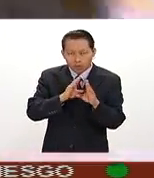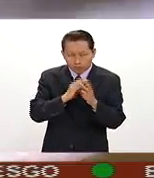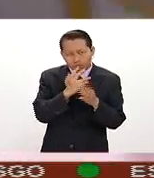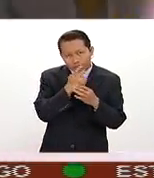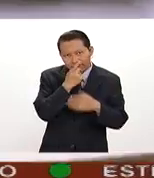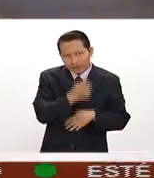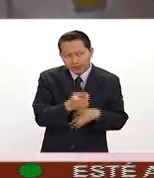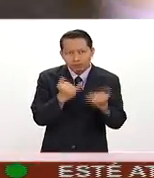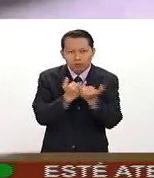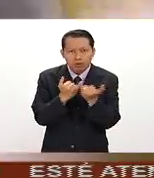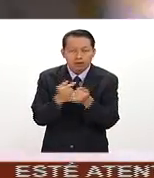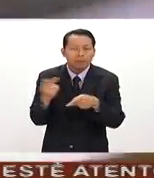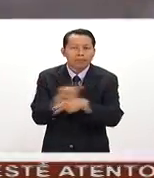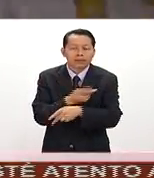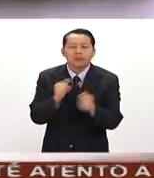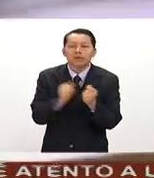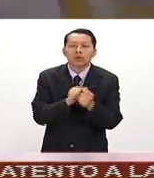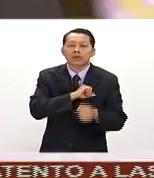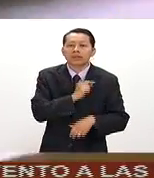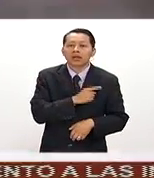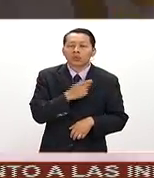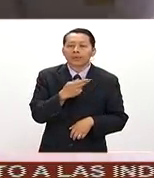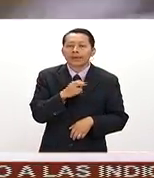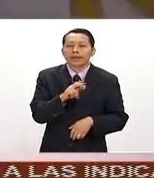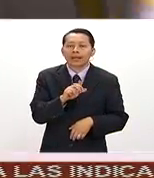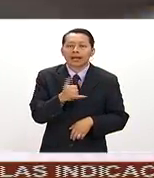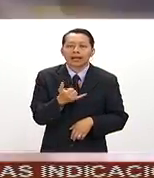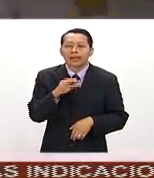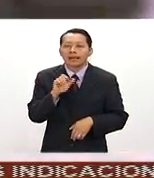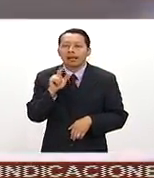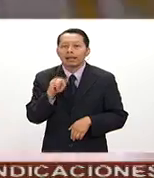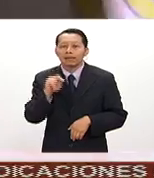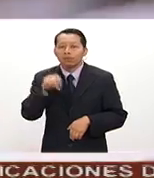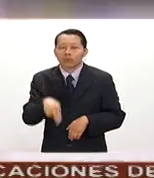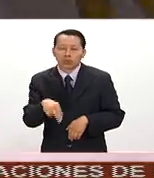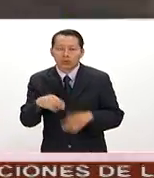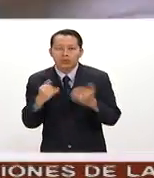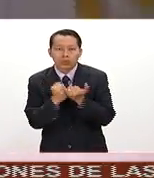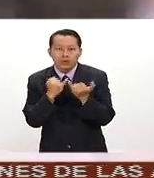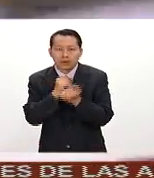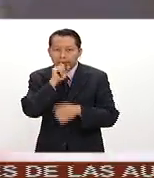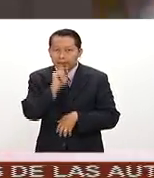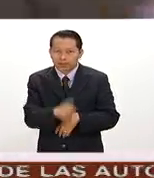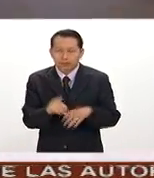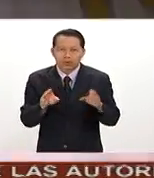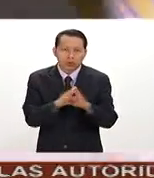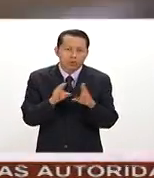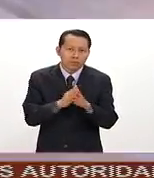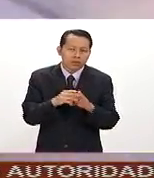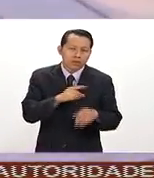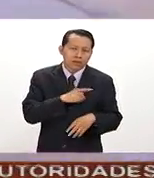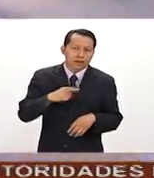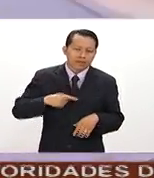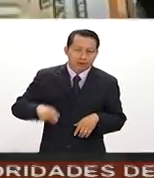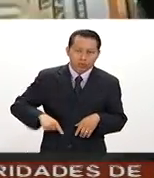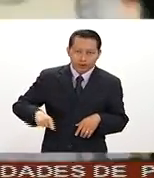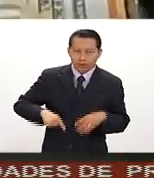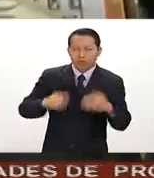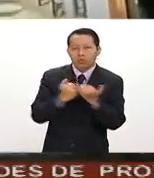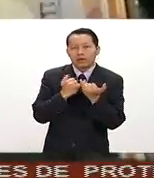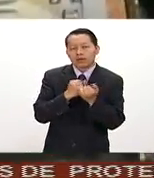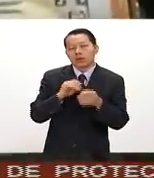ver qué pasa con la salud de Hillary Clinton y de las señales que dé el gobierno